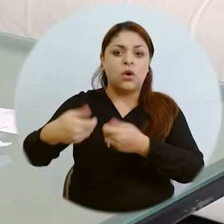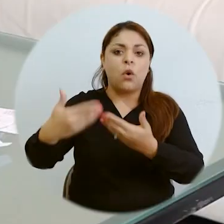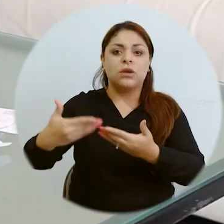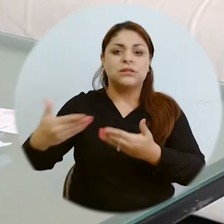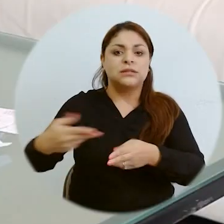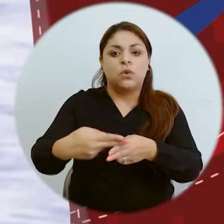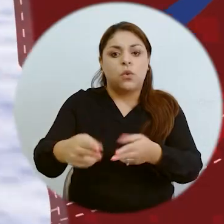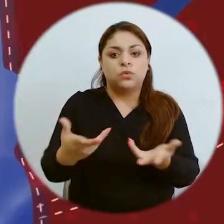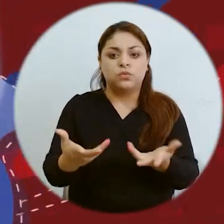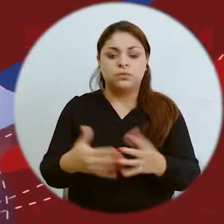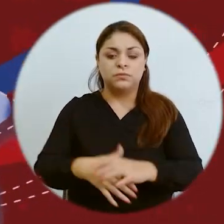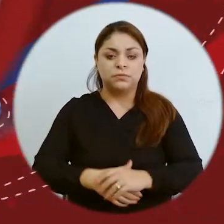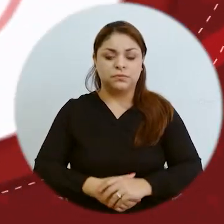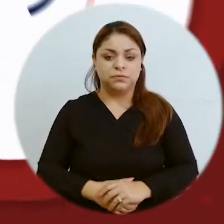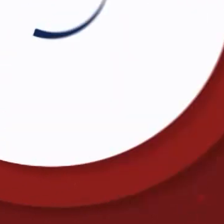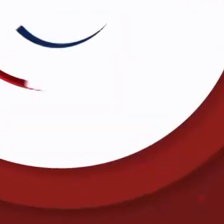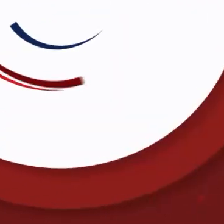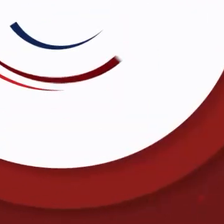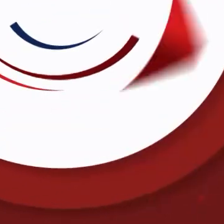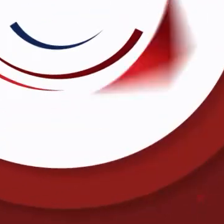plazo.